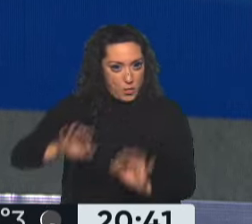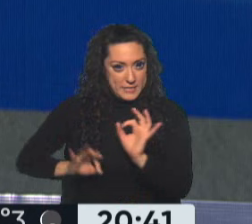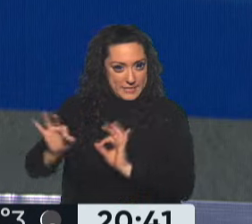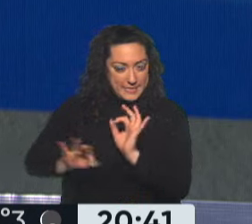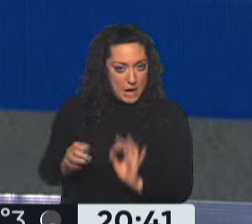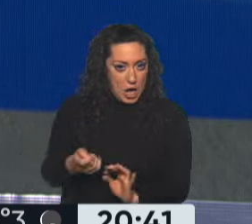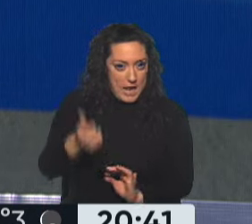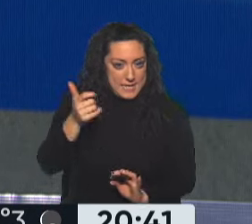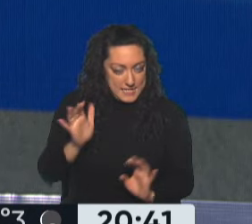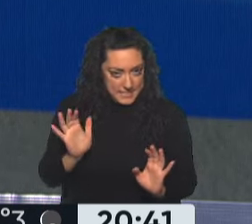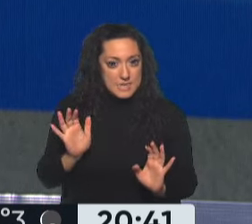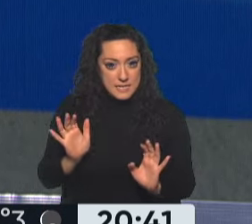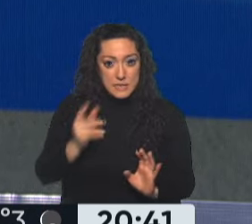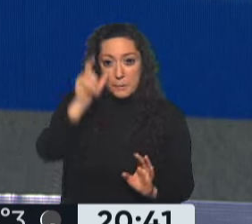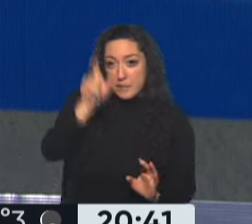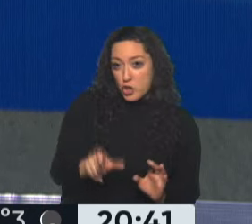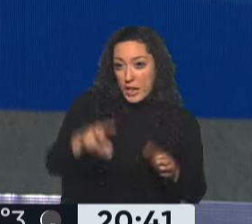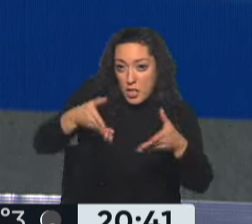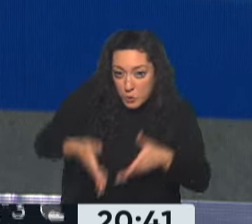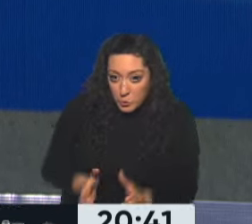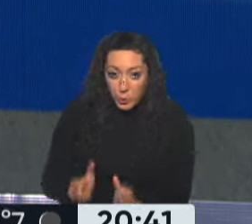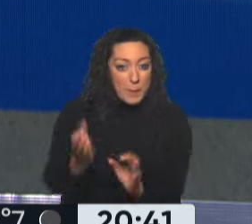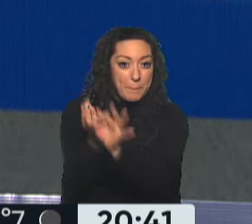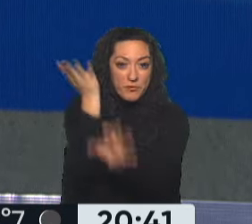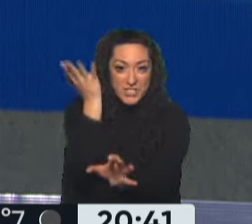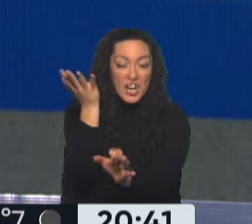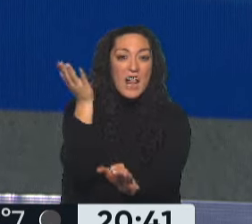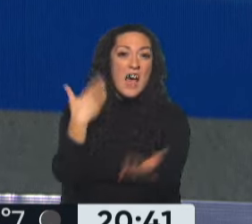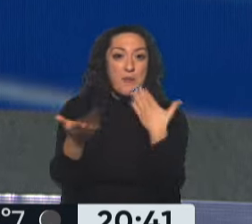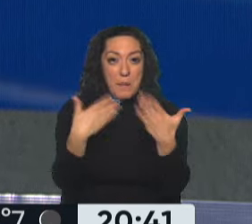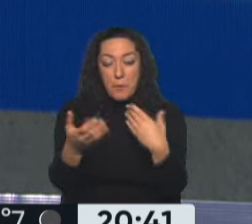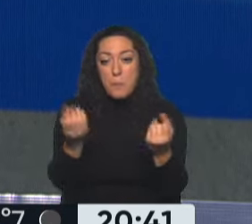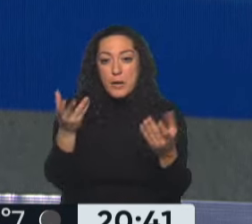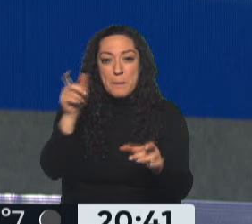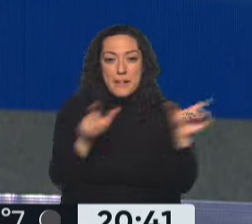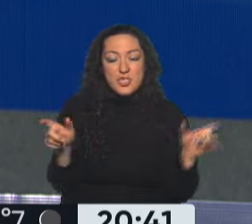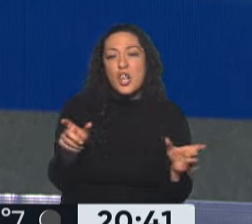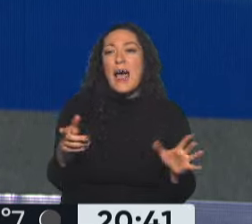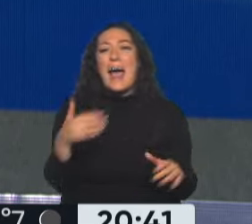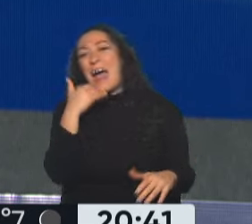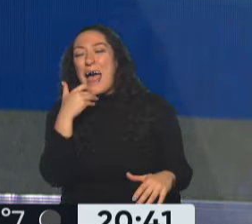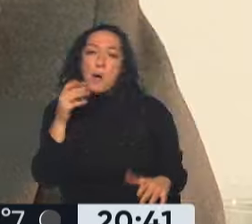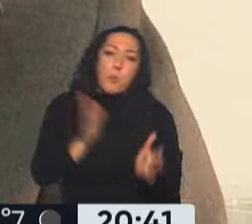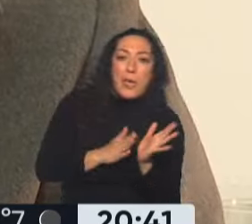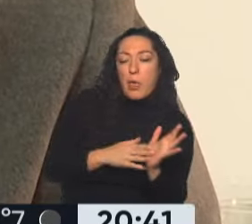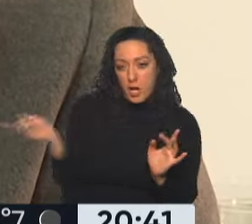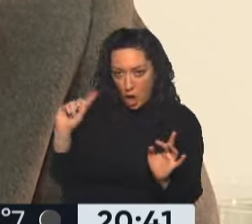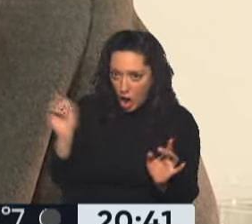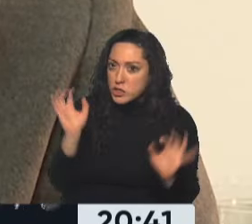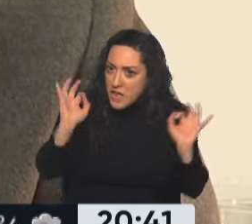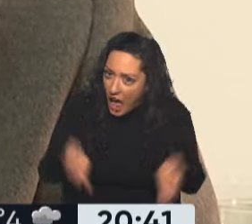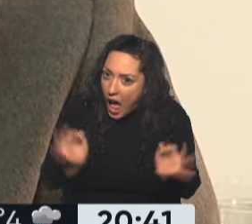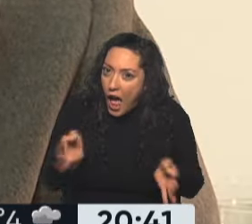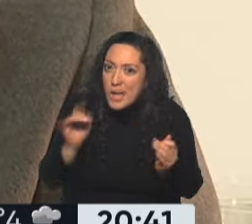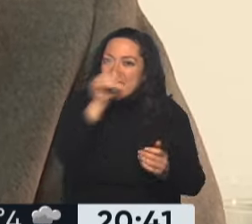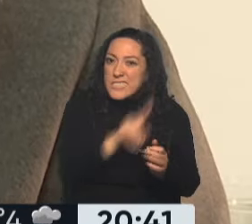siglo. Hablamos con un especialista en túneles, porque claro, quienes hicieron esto no eran improvisados. Es un túnel de